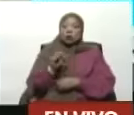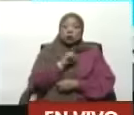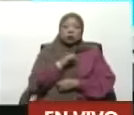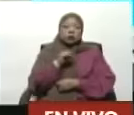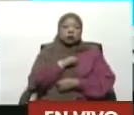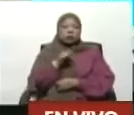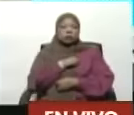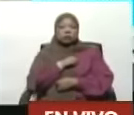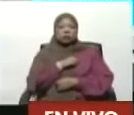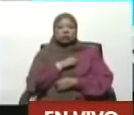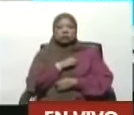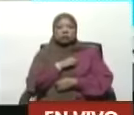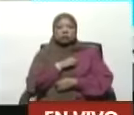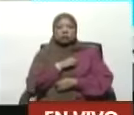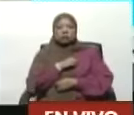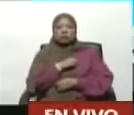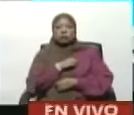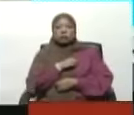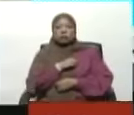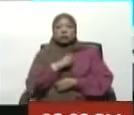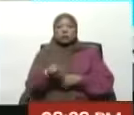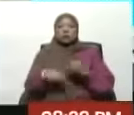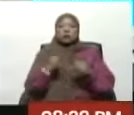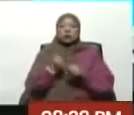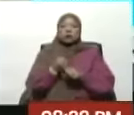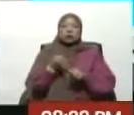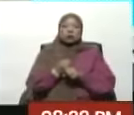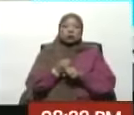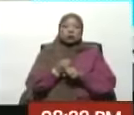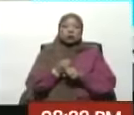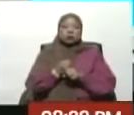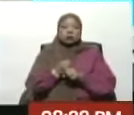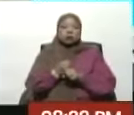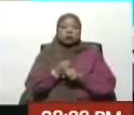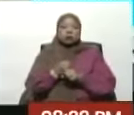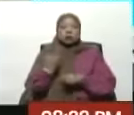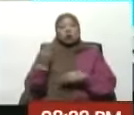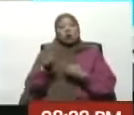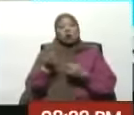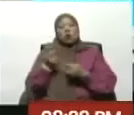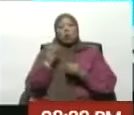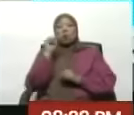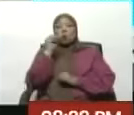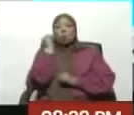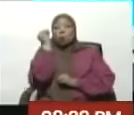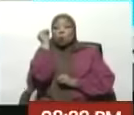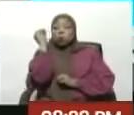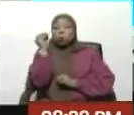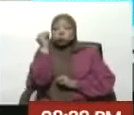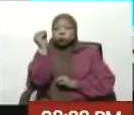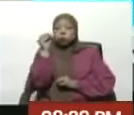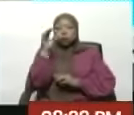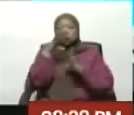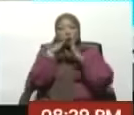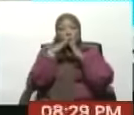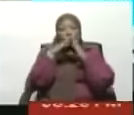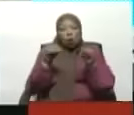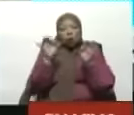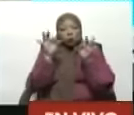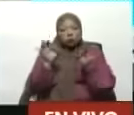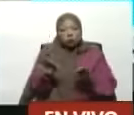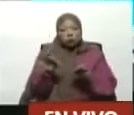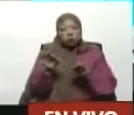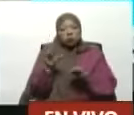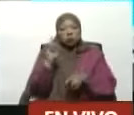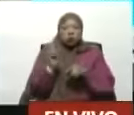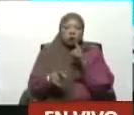C con puntas, con comas, con señales. Como